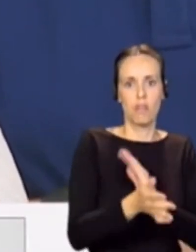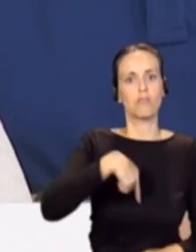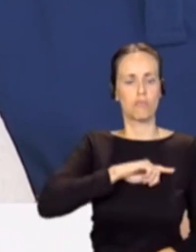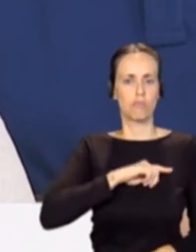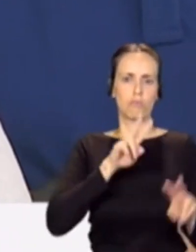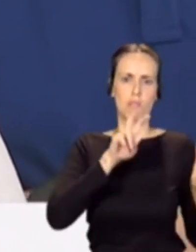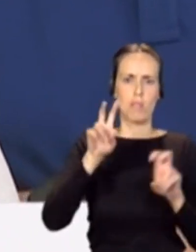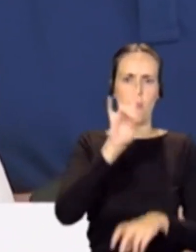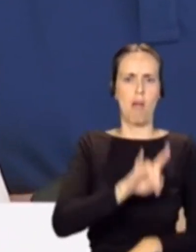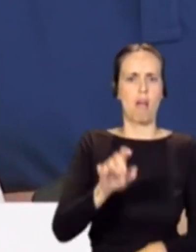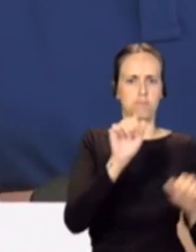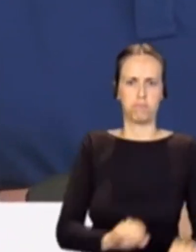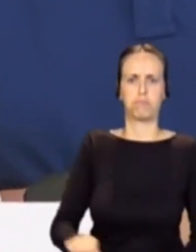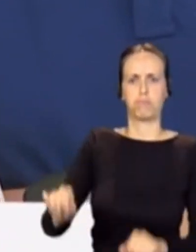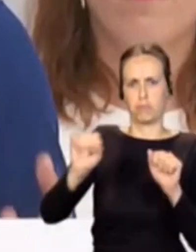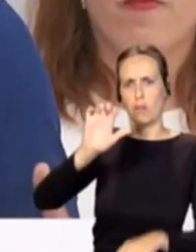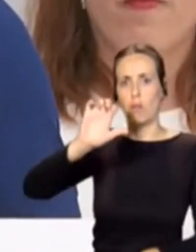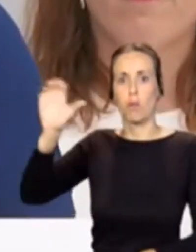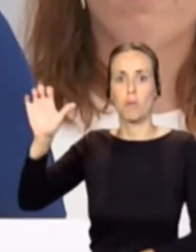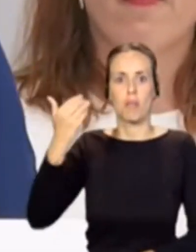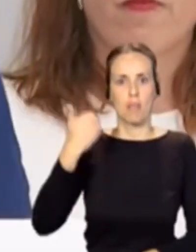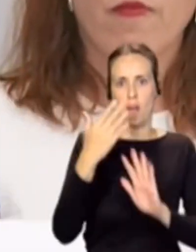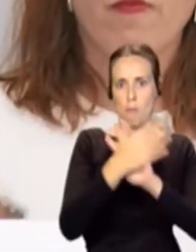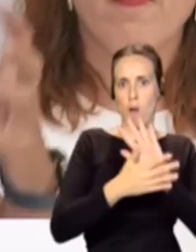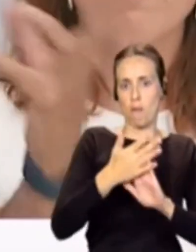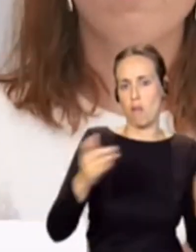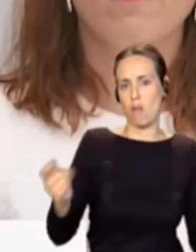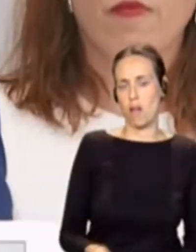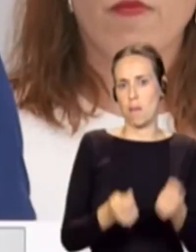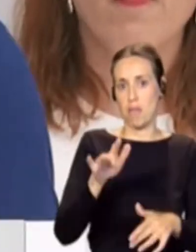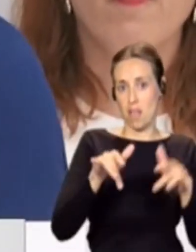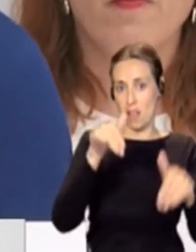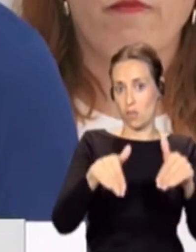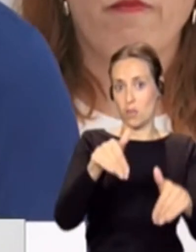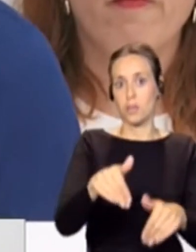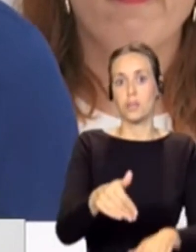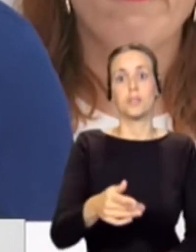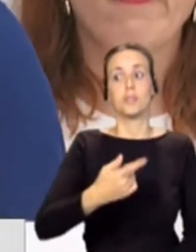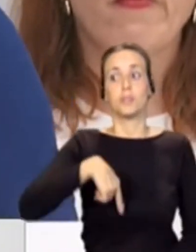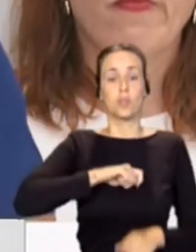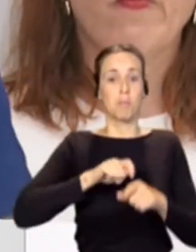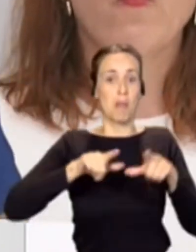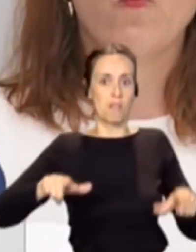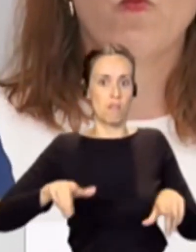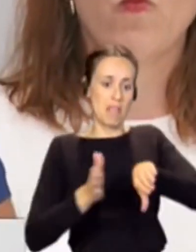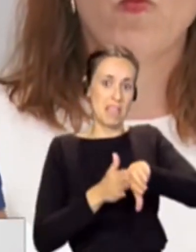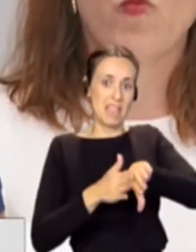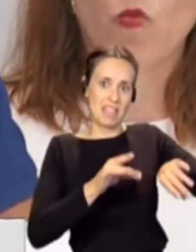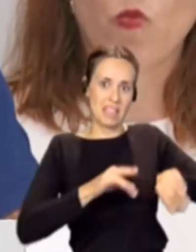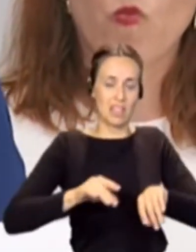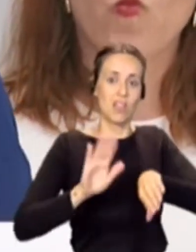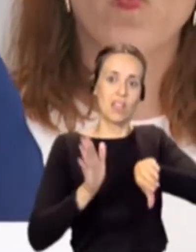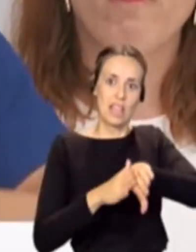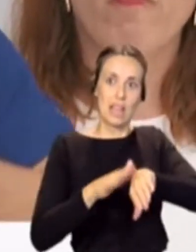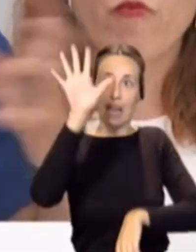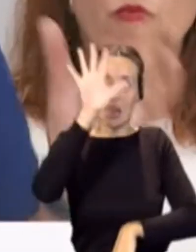temas canarios que ya hemos planteado en esta campaña electoral. Que representa en esta plataforma de las izquierdas territoriales y de la izquierda estatal y que van a ir allí